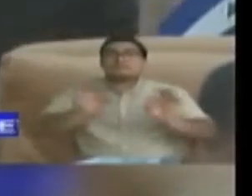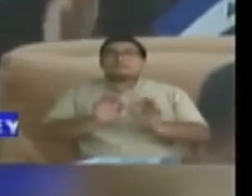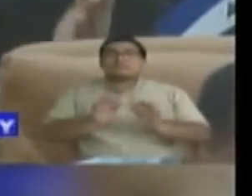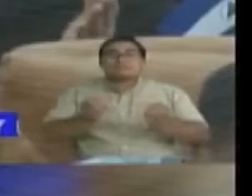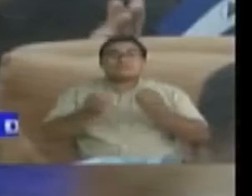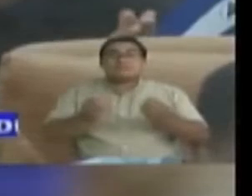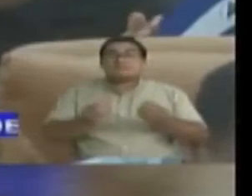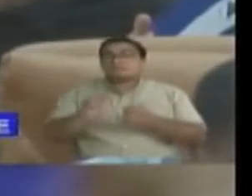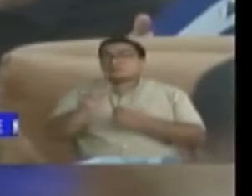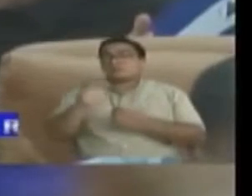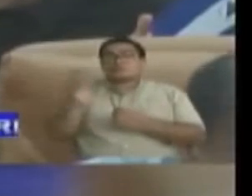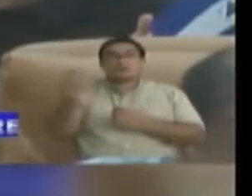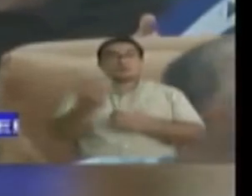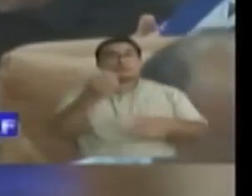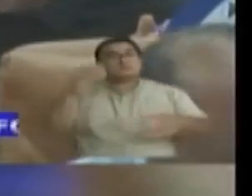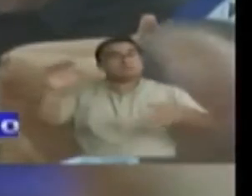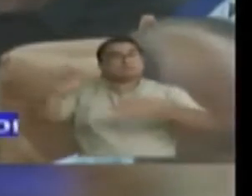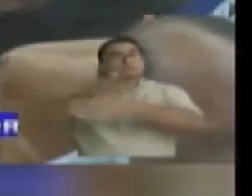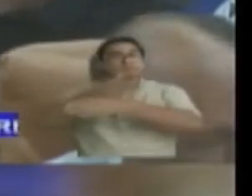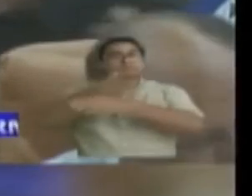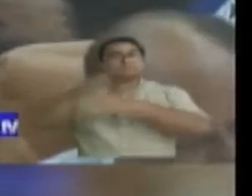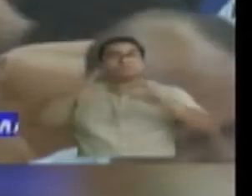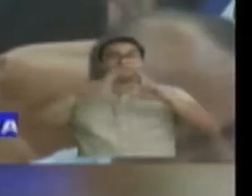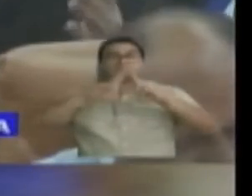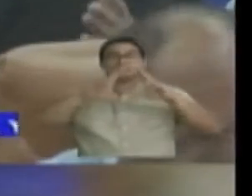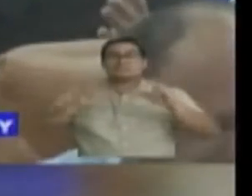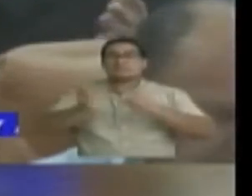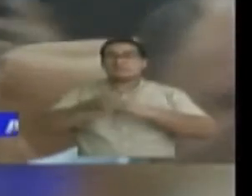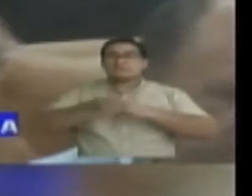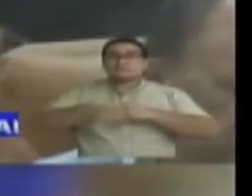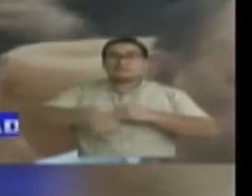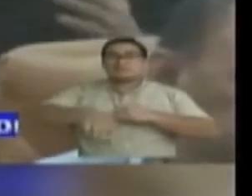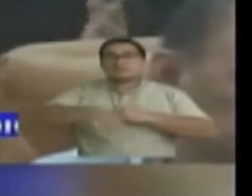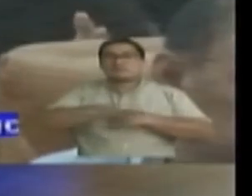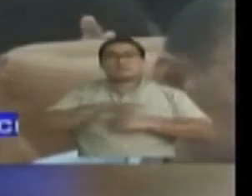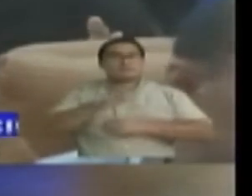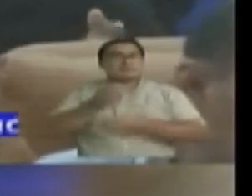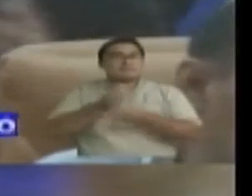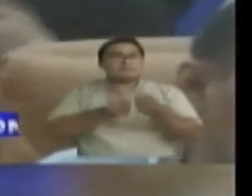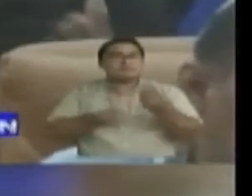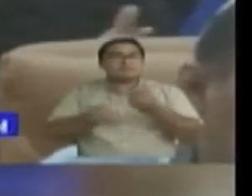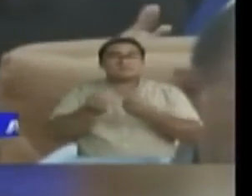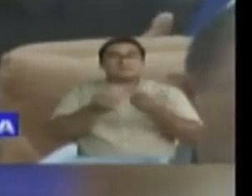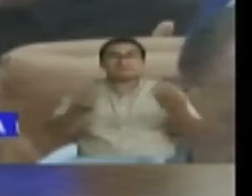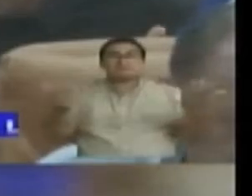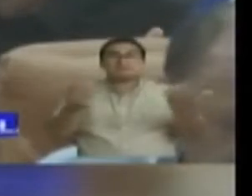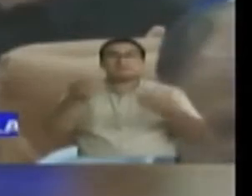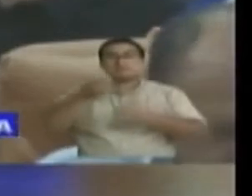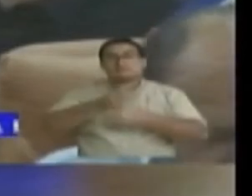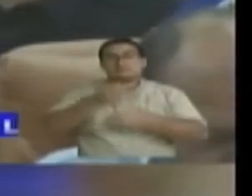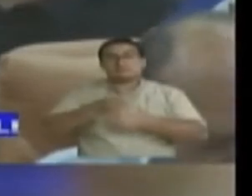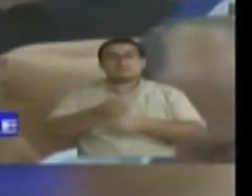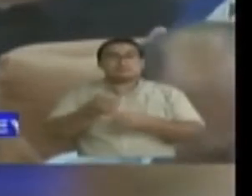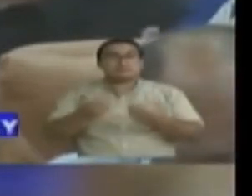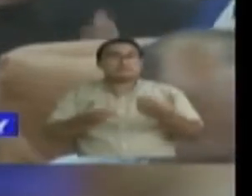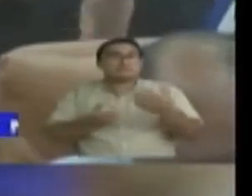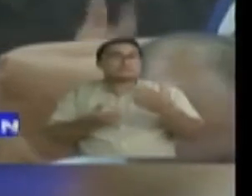de todos los sectores de nuestro país, sociales, económicos y productivos.